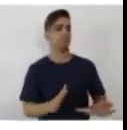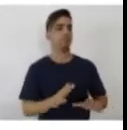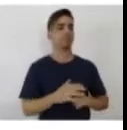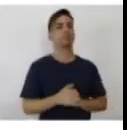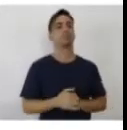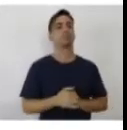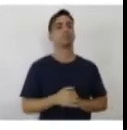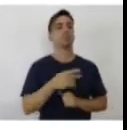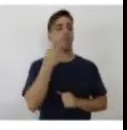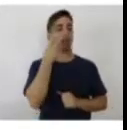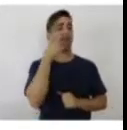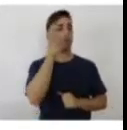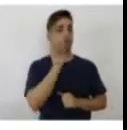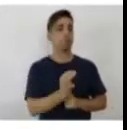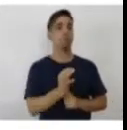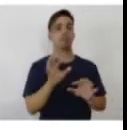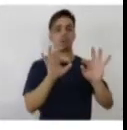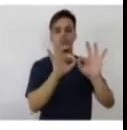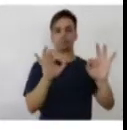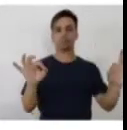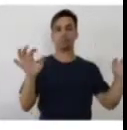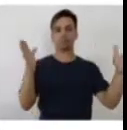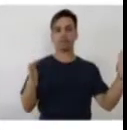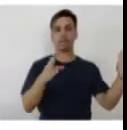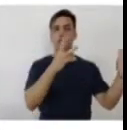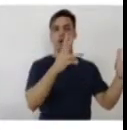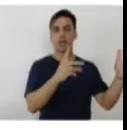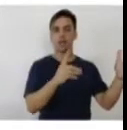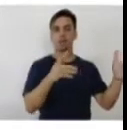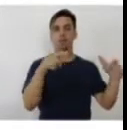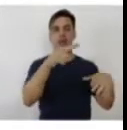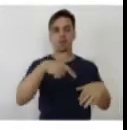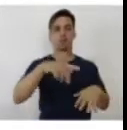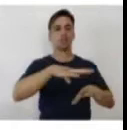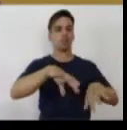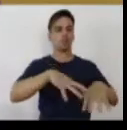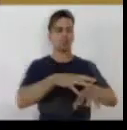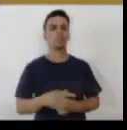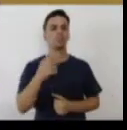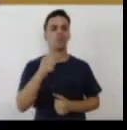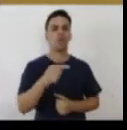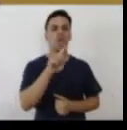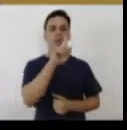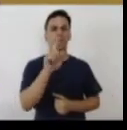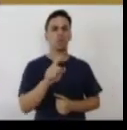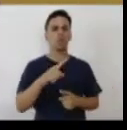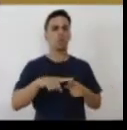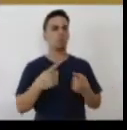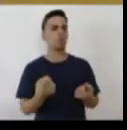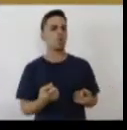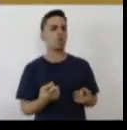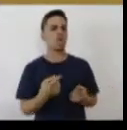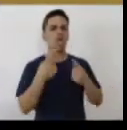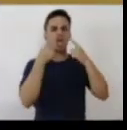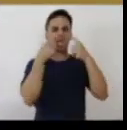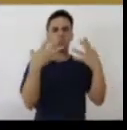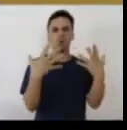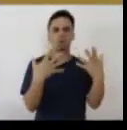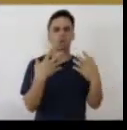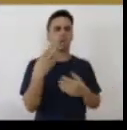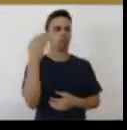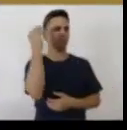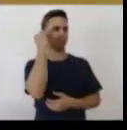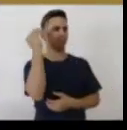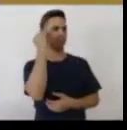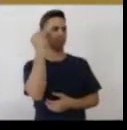son intervalos numéricos muy contextualizados a una situación cualquiera. Ahora, ¿por qué es importante conocer